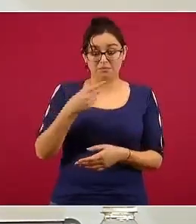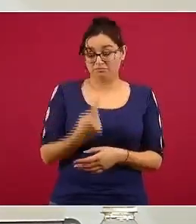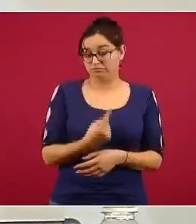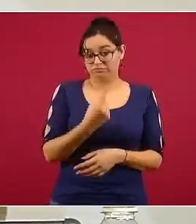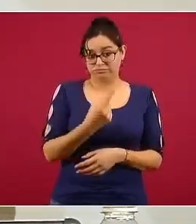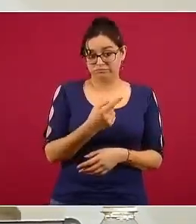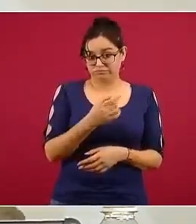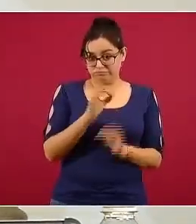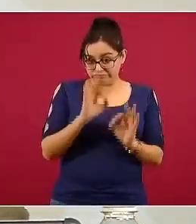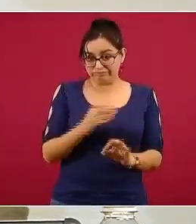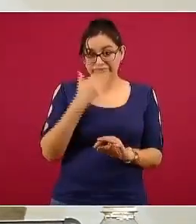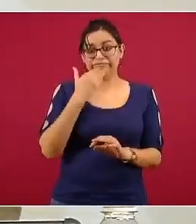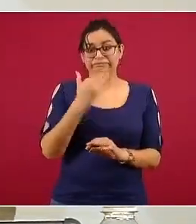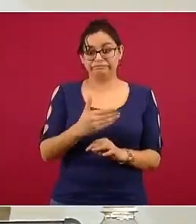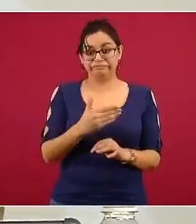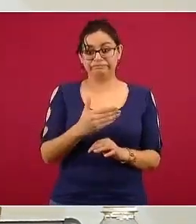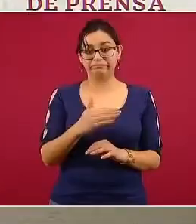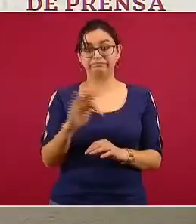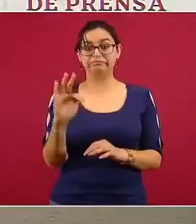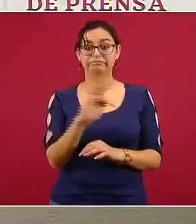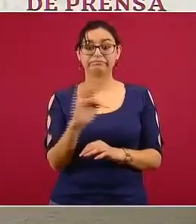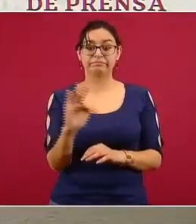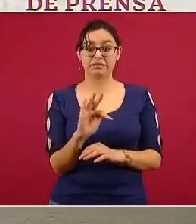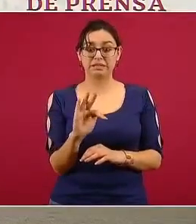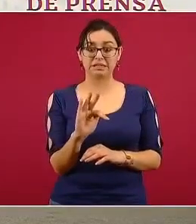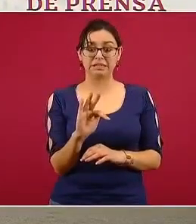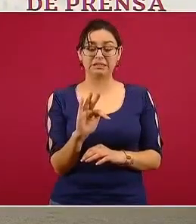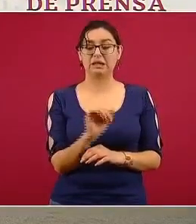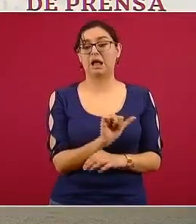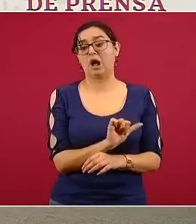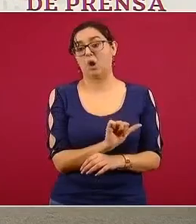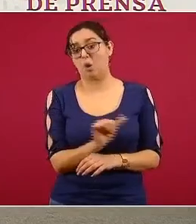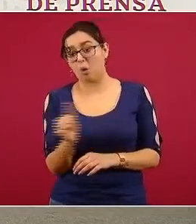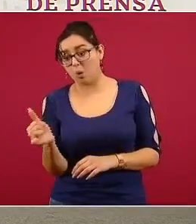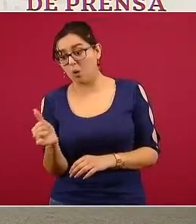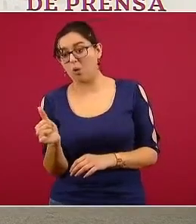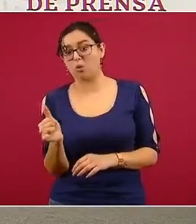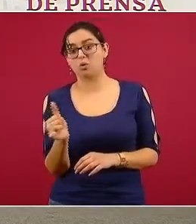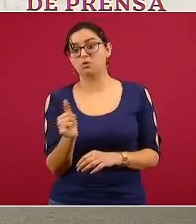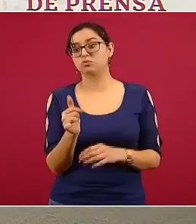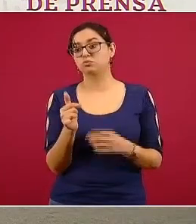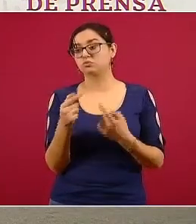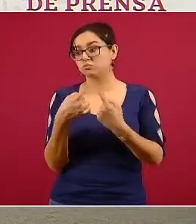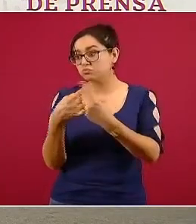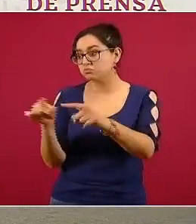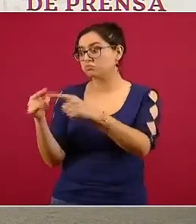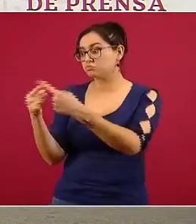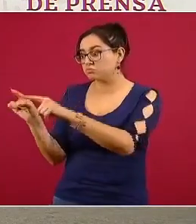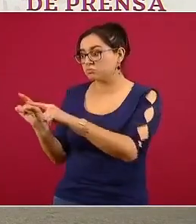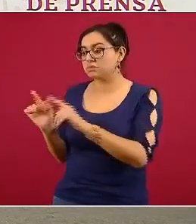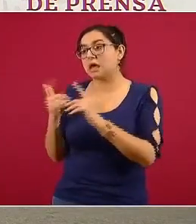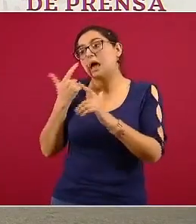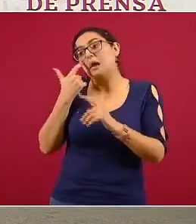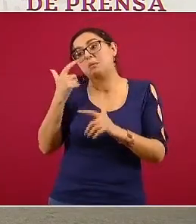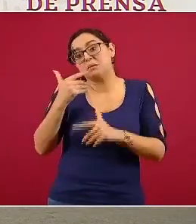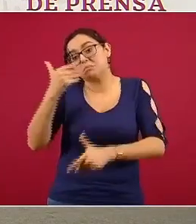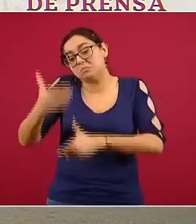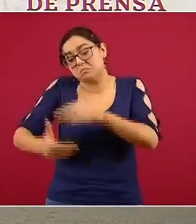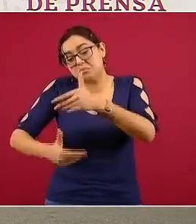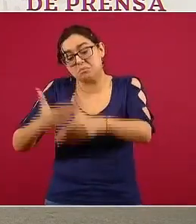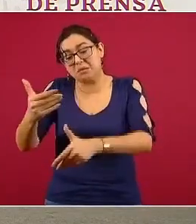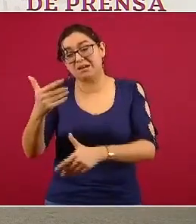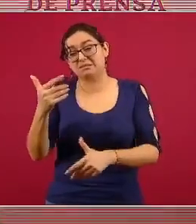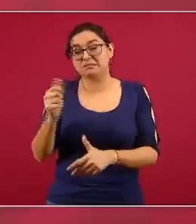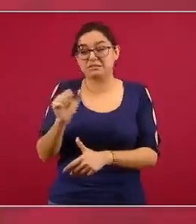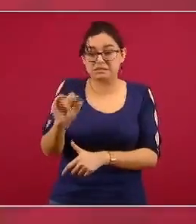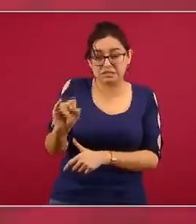vacuna, ¿no? Si en algún momento sale un estudio científico de 2 diferentes vacunas, bueno, se tendrá que valorar si vale la